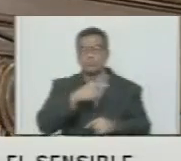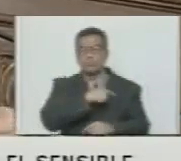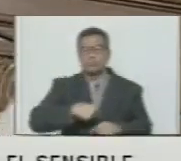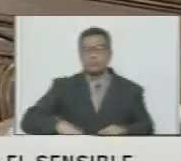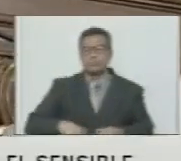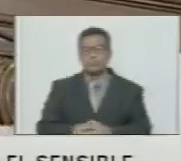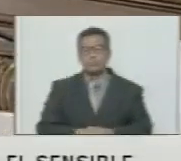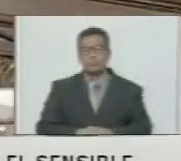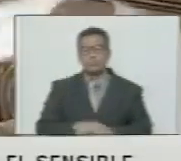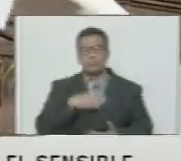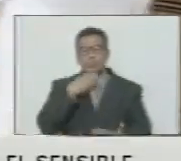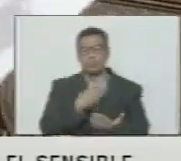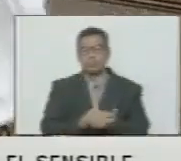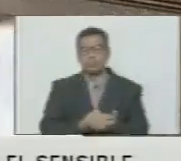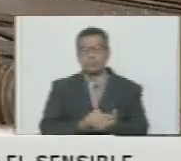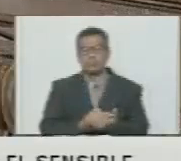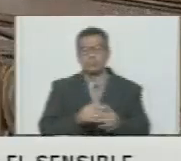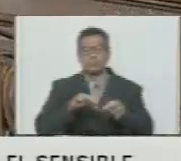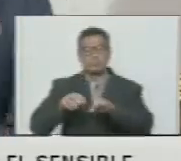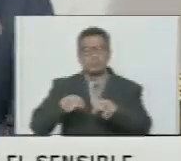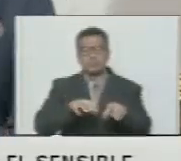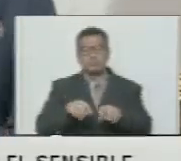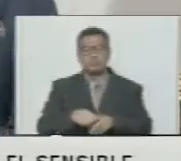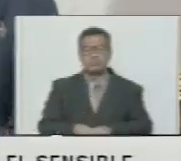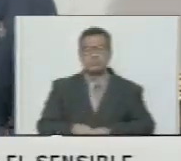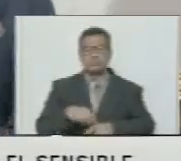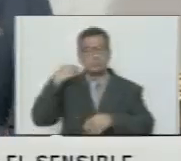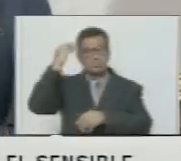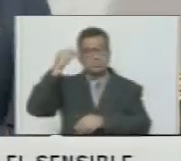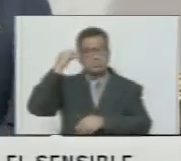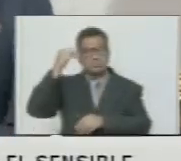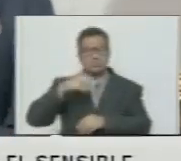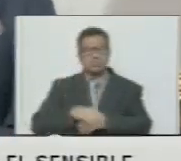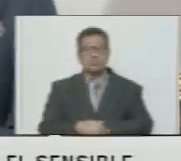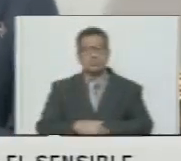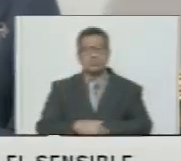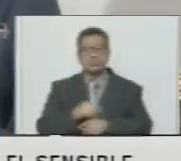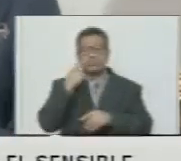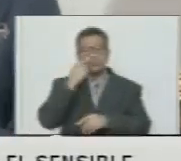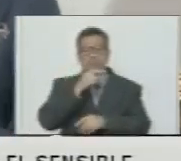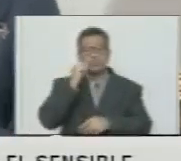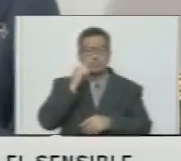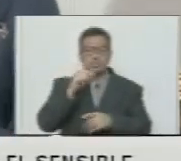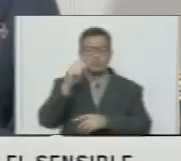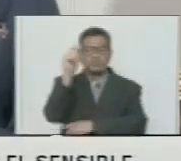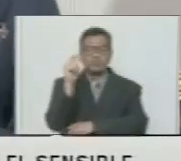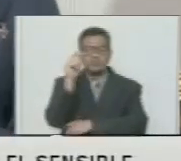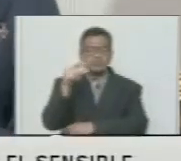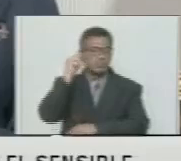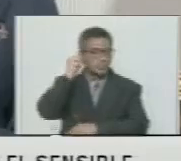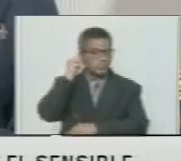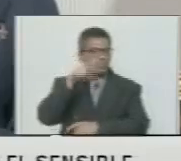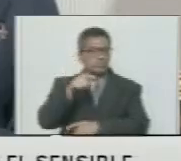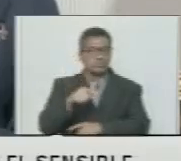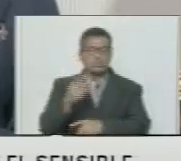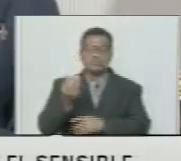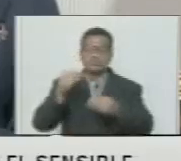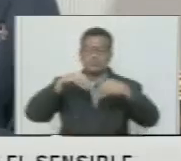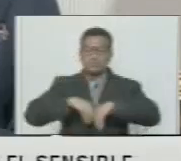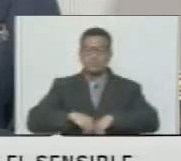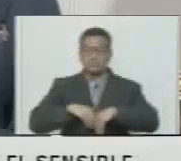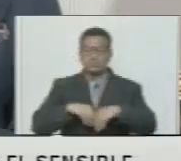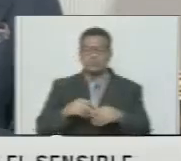ciudadano presidente. Gracias, gracias, secretaria. En consideración, las ciudadanas diputadas y los ciudadanos diputados